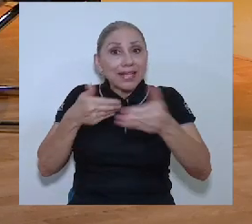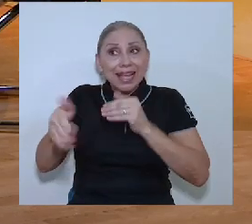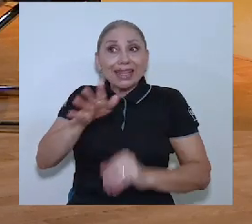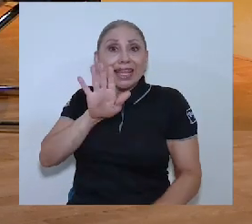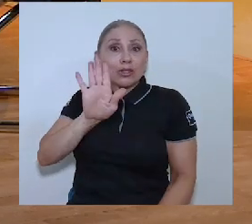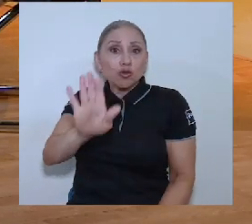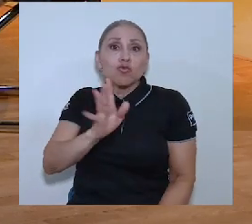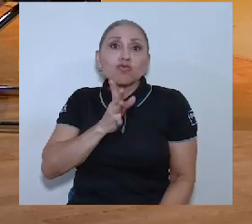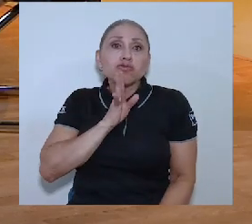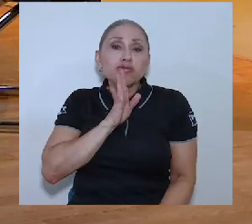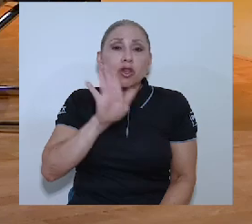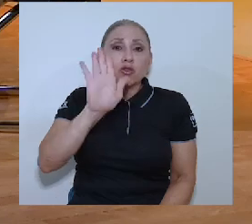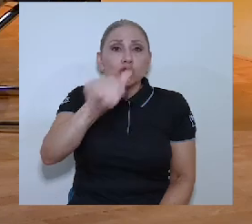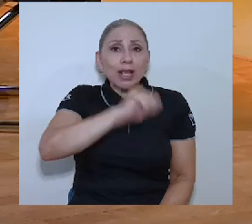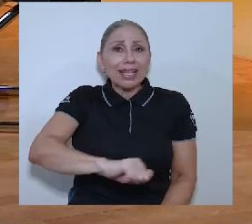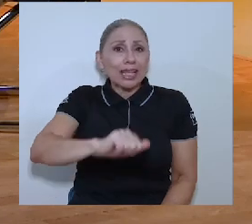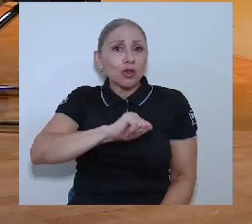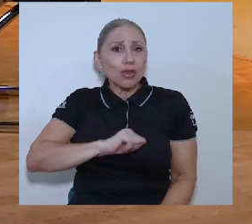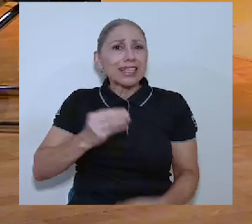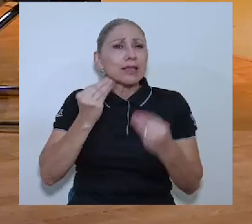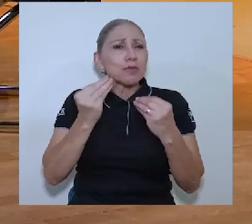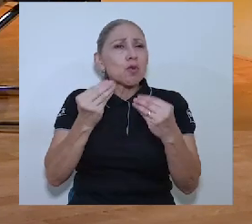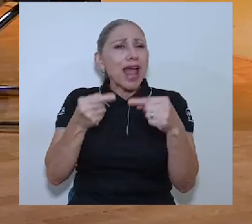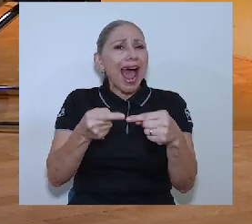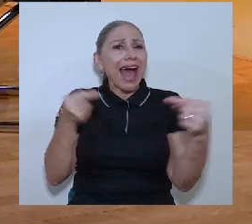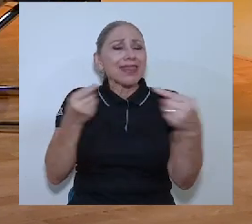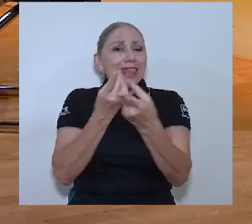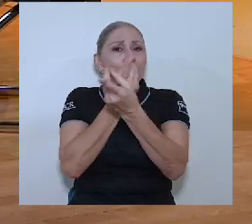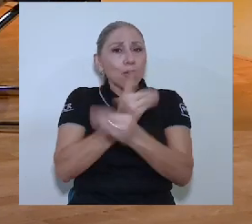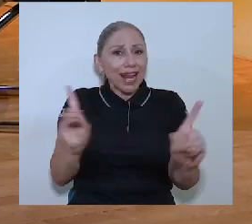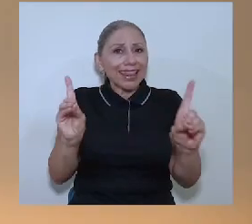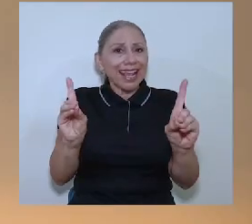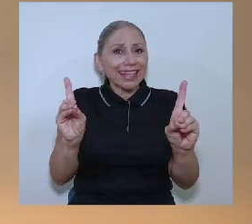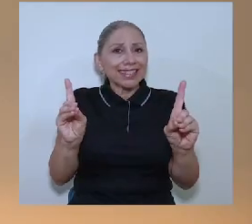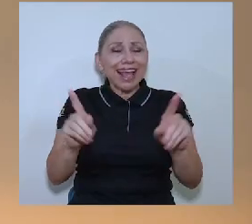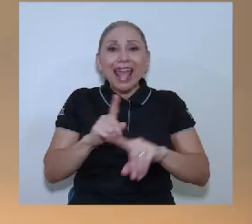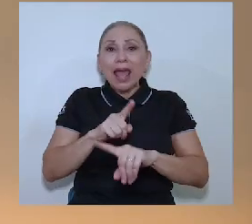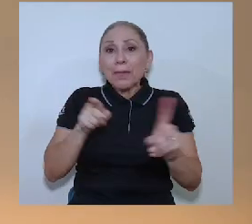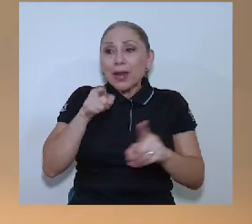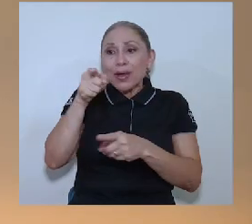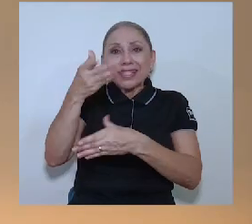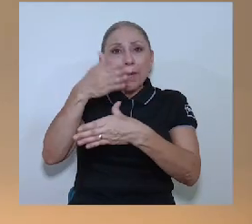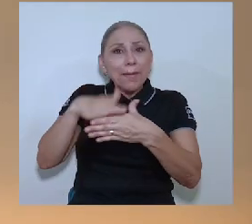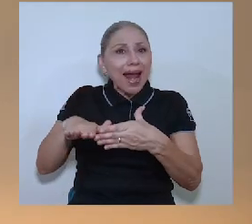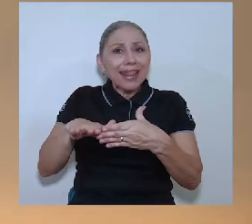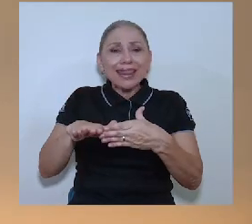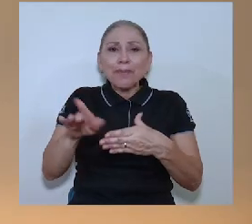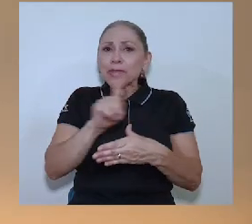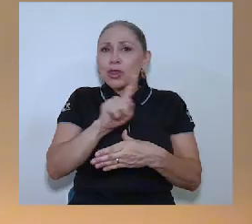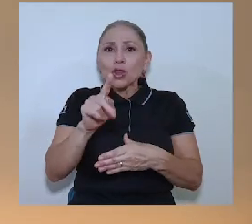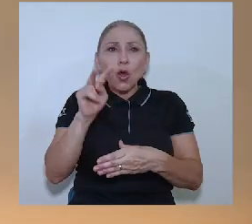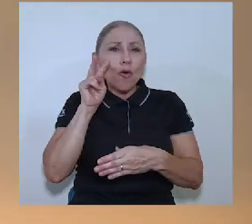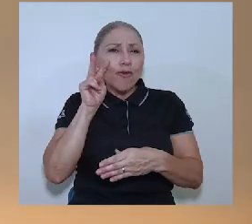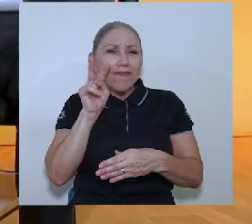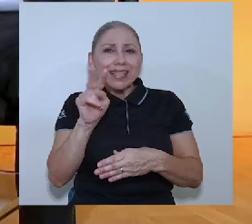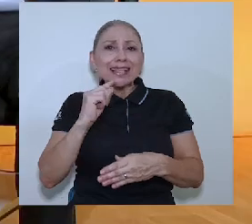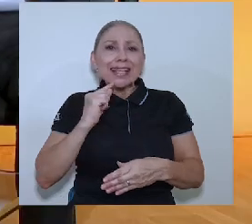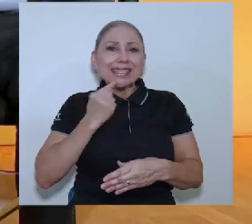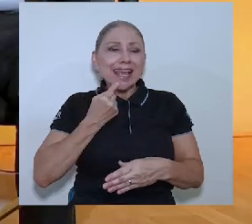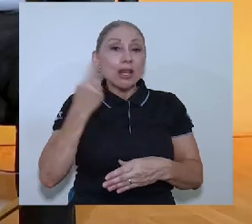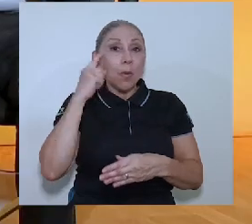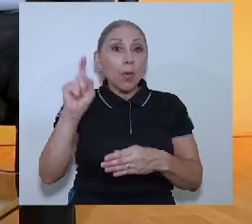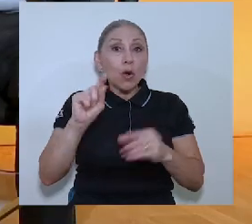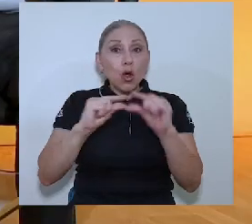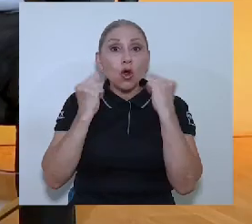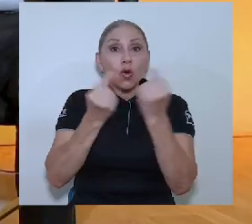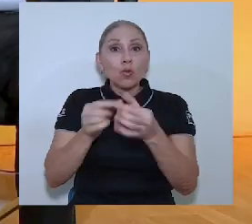discurso y sus actitudes han sido bastante antidemocráticas, esa parte no fue tomada en serio por grandes